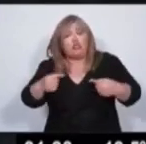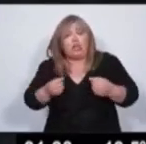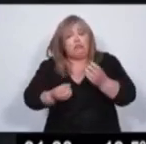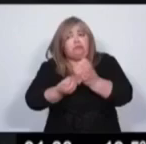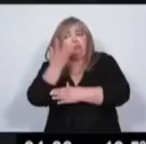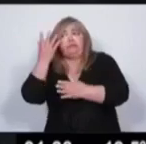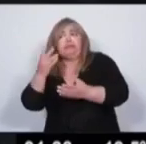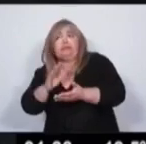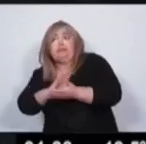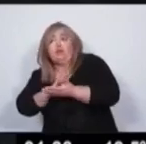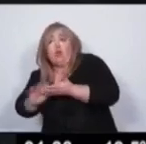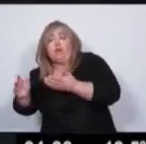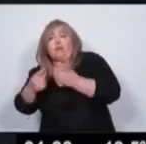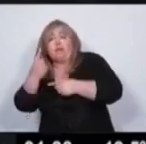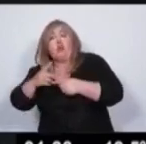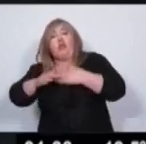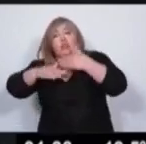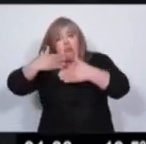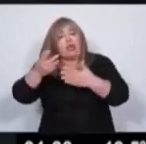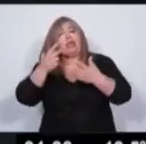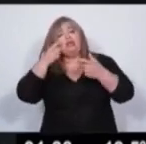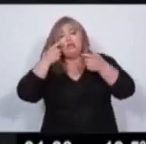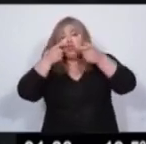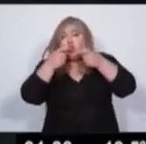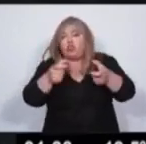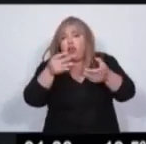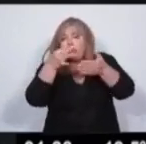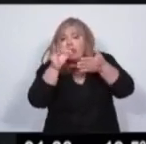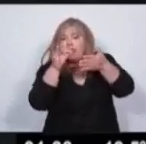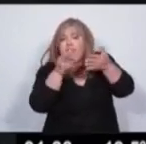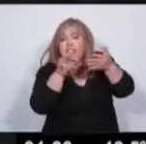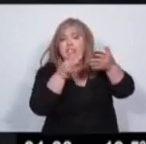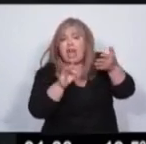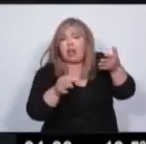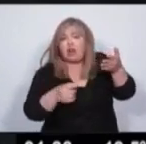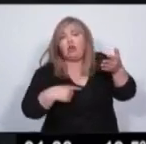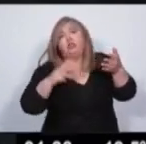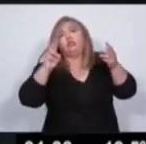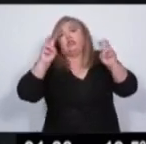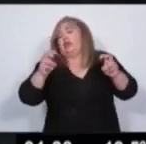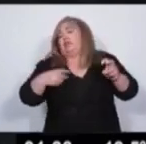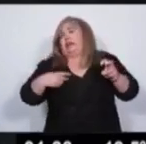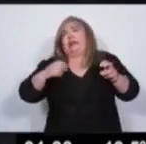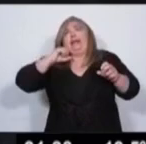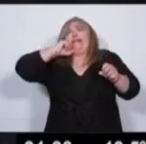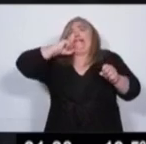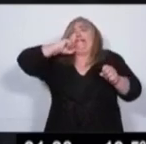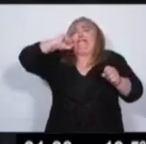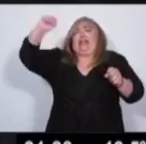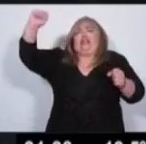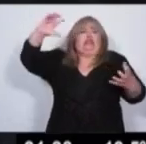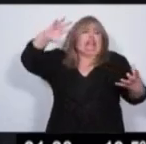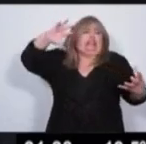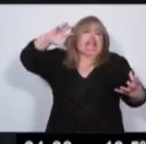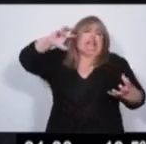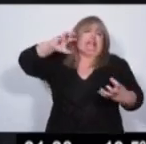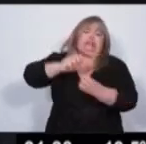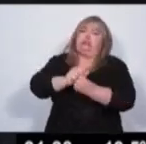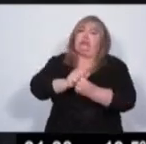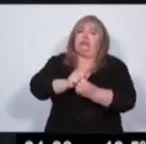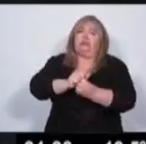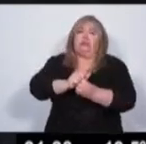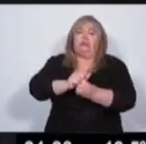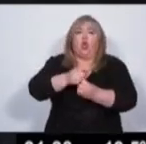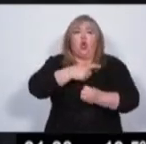y en un contexto de gran cambio como es una inflación demoledora de un gobierno Nacional de mala